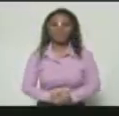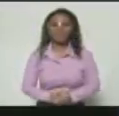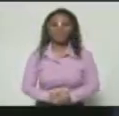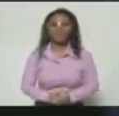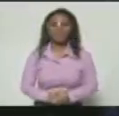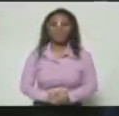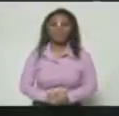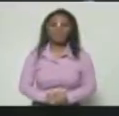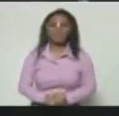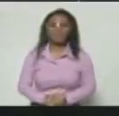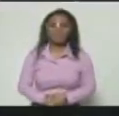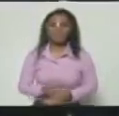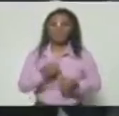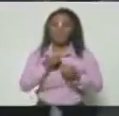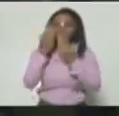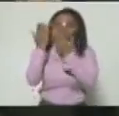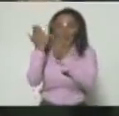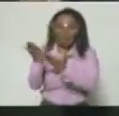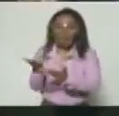es bueno